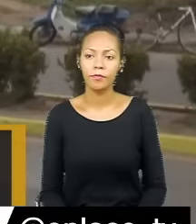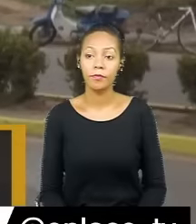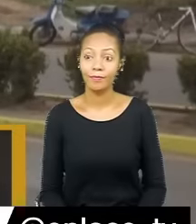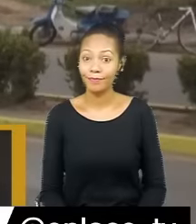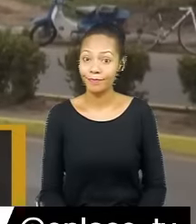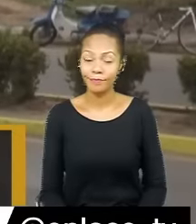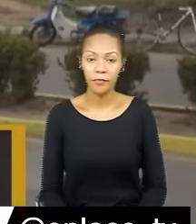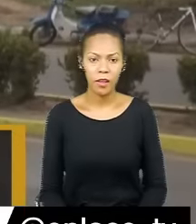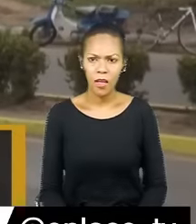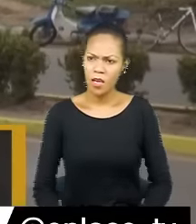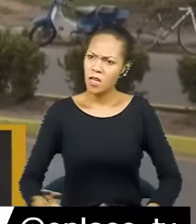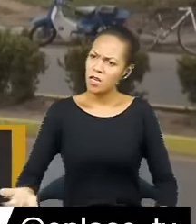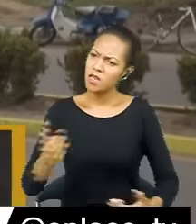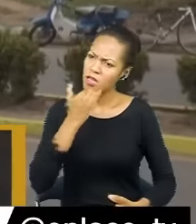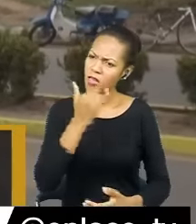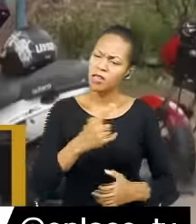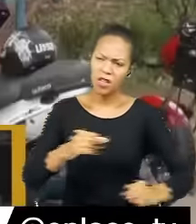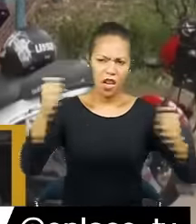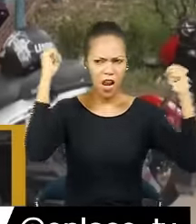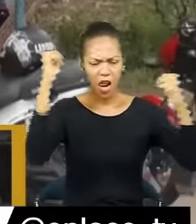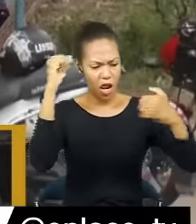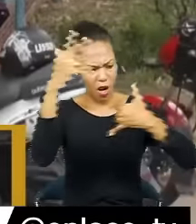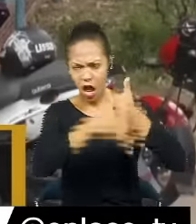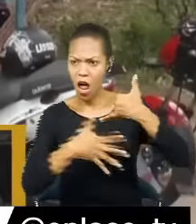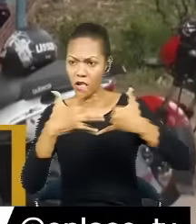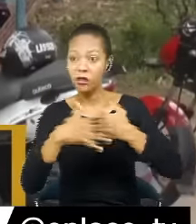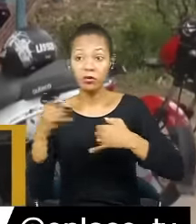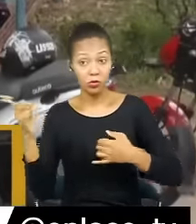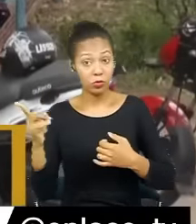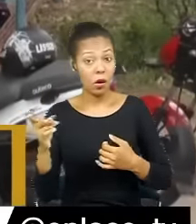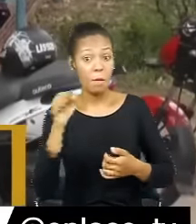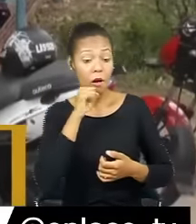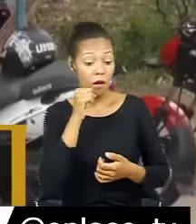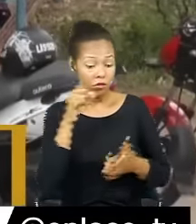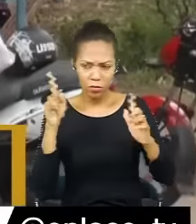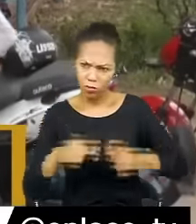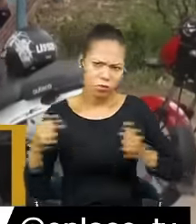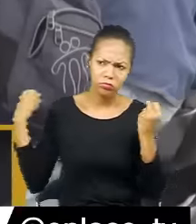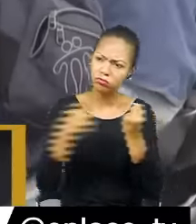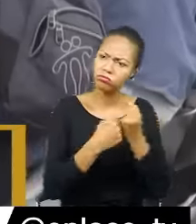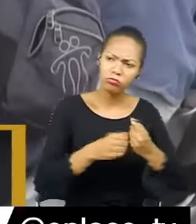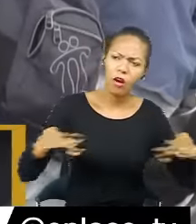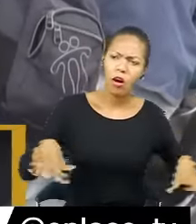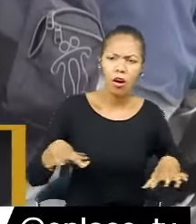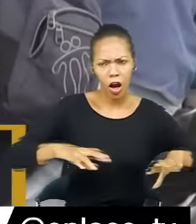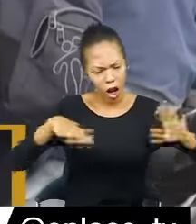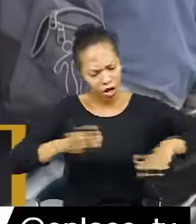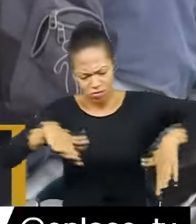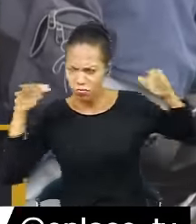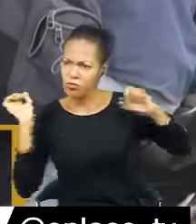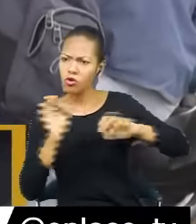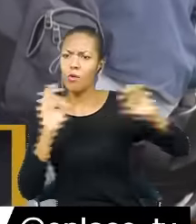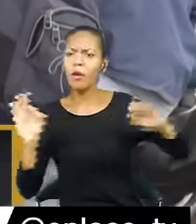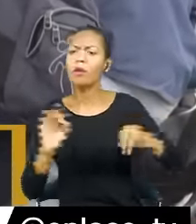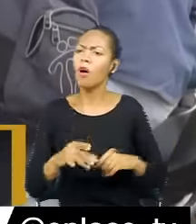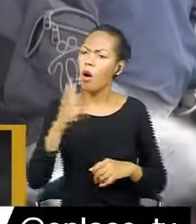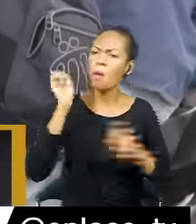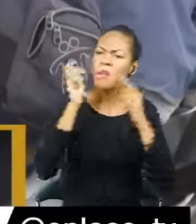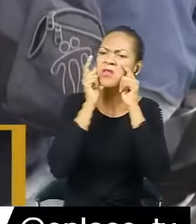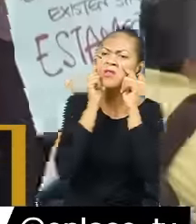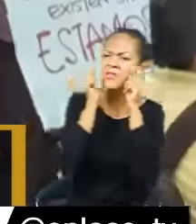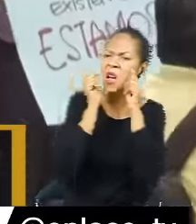cumplimiento de la orden de paro en el SENA en el ámbito nacional, la sede de Barranca Bermeja participa del cese indefinido de actividades para reclamar del gobierno del presidente Santos el